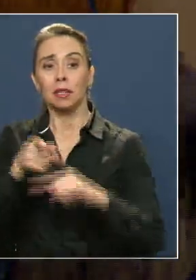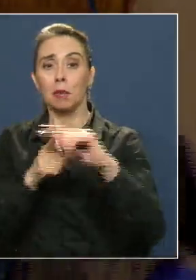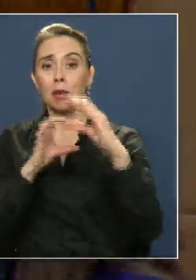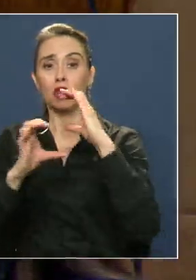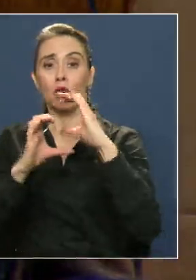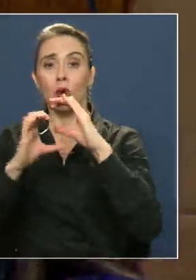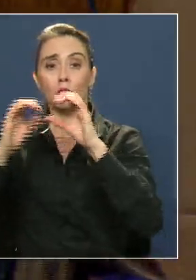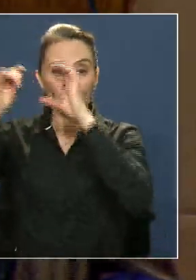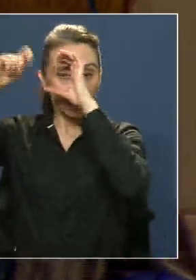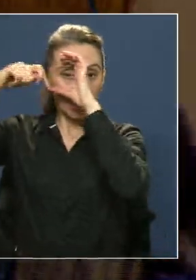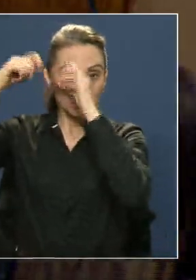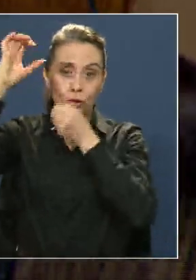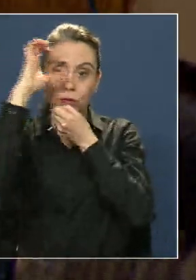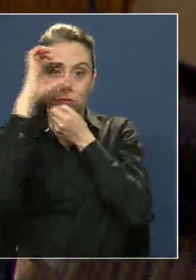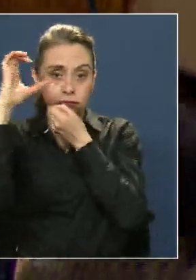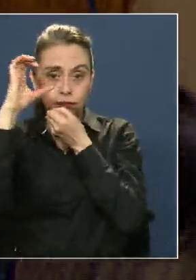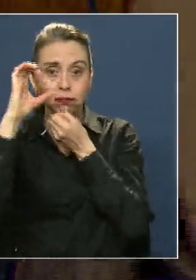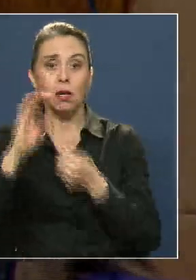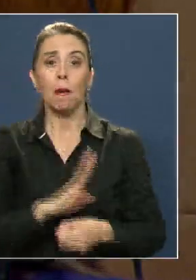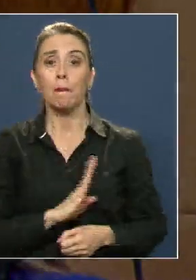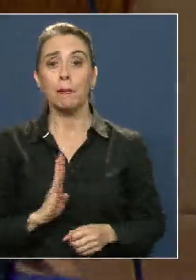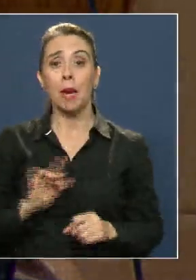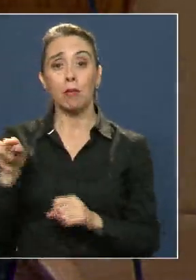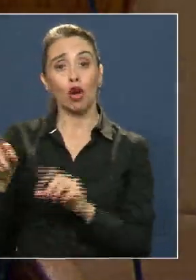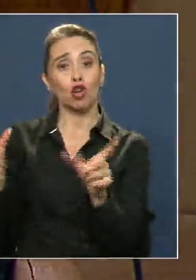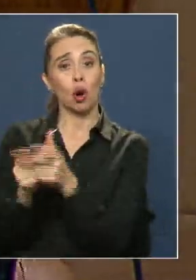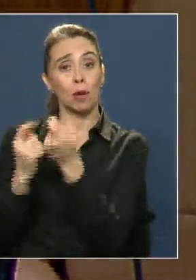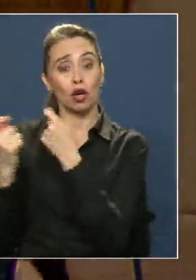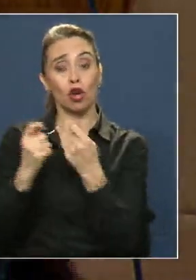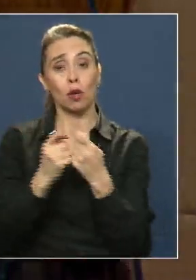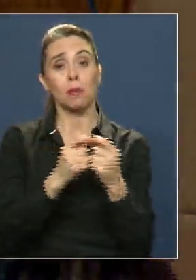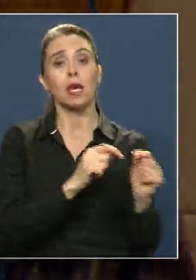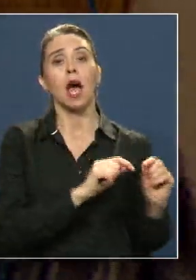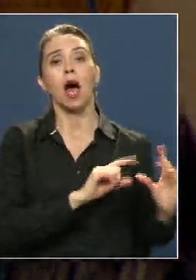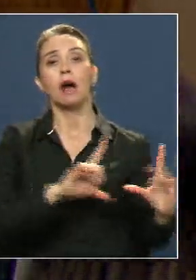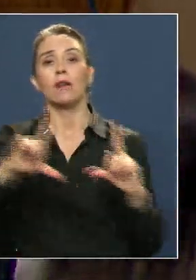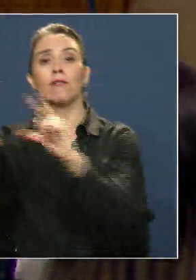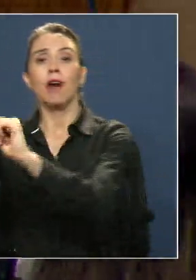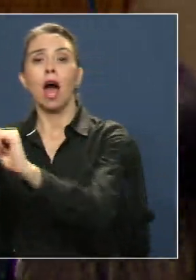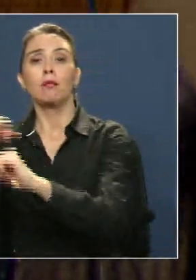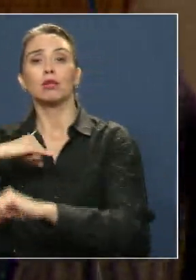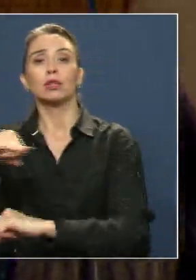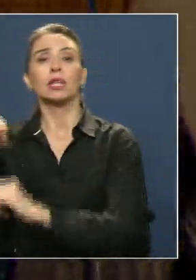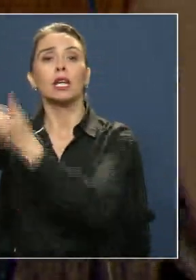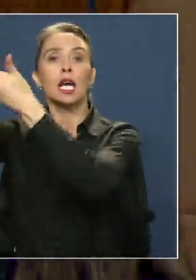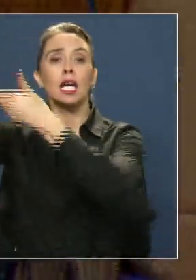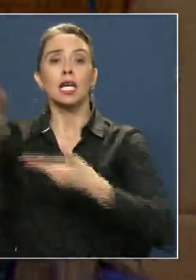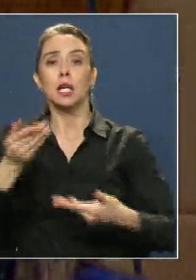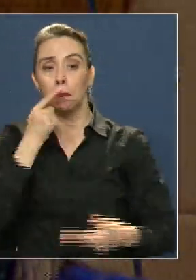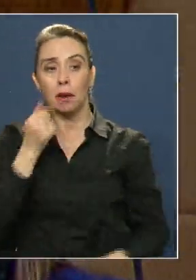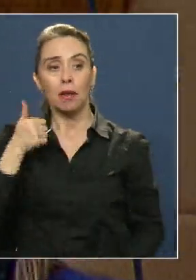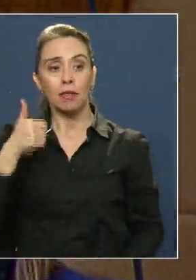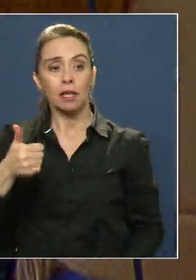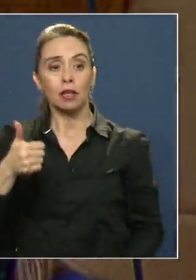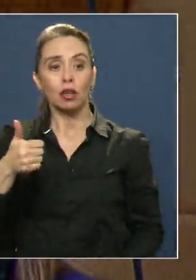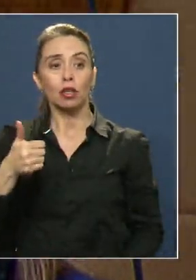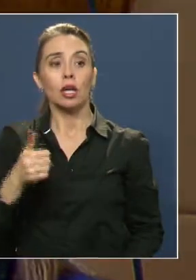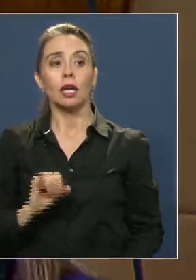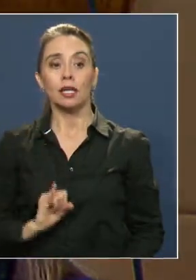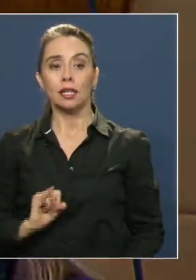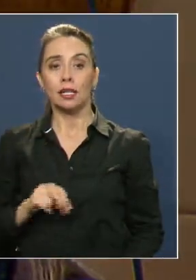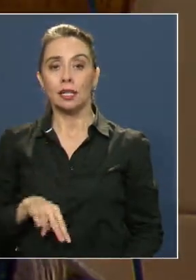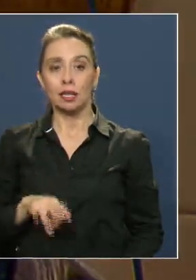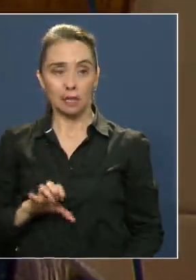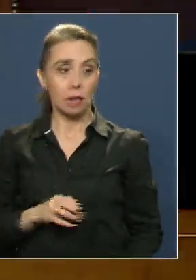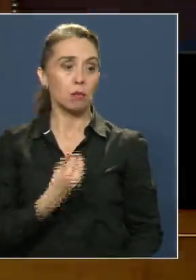que están que los miembros vamos a tener que continuar, dado que se encuentra invitado el director del Instituto Nacional de